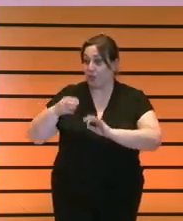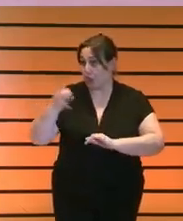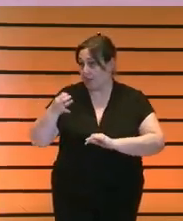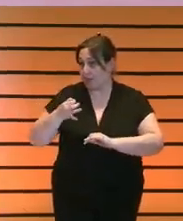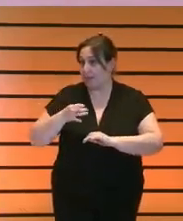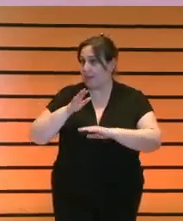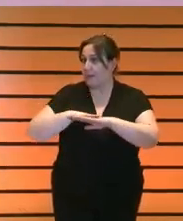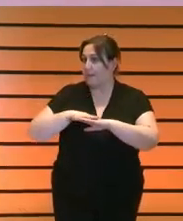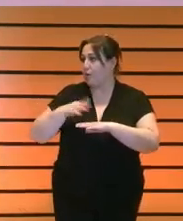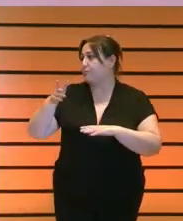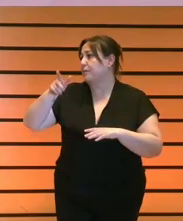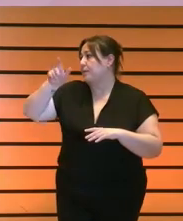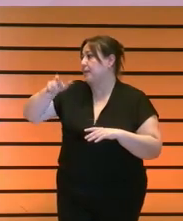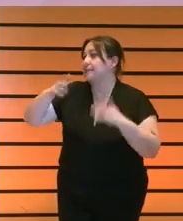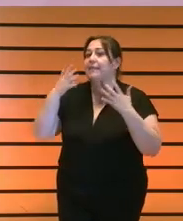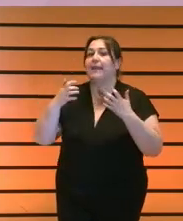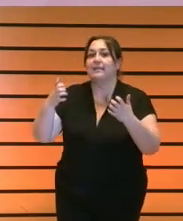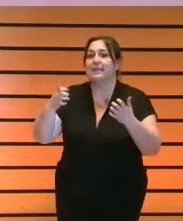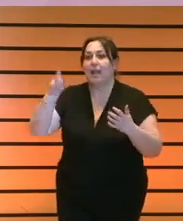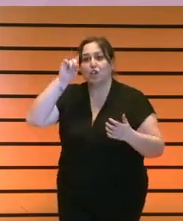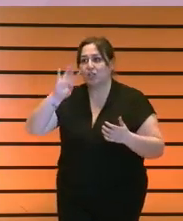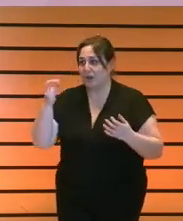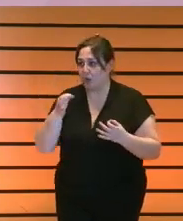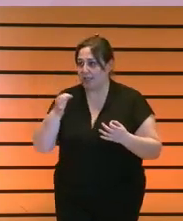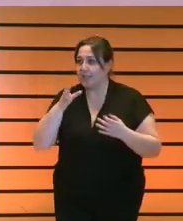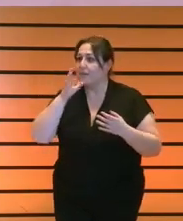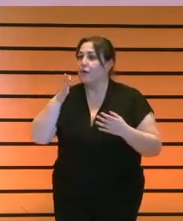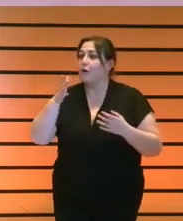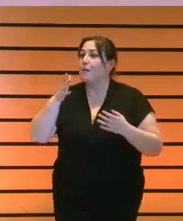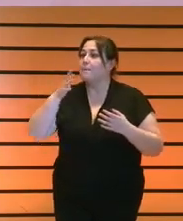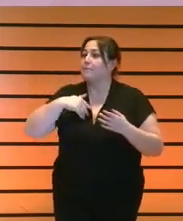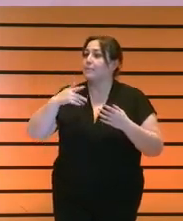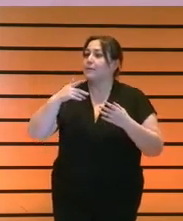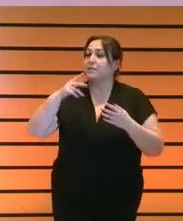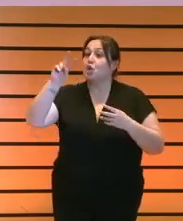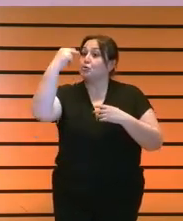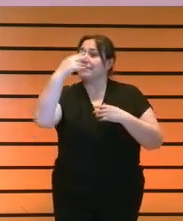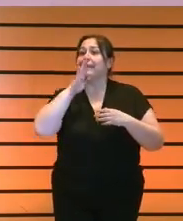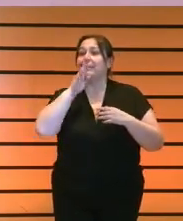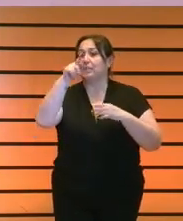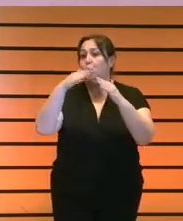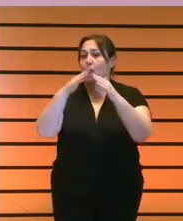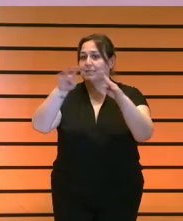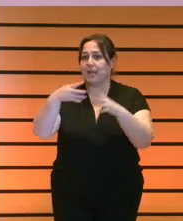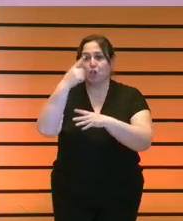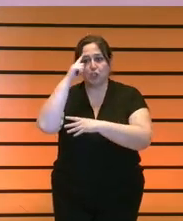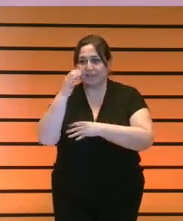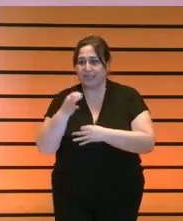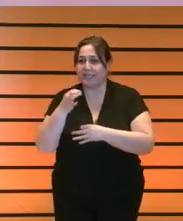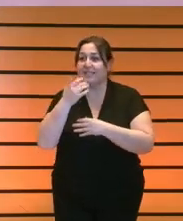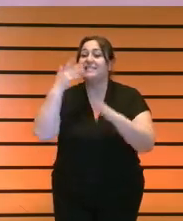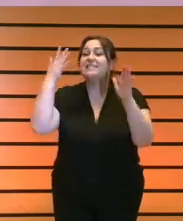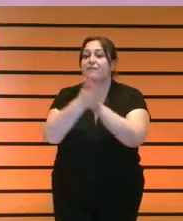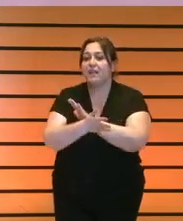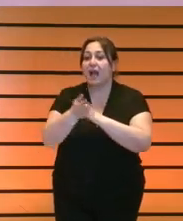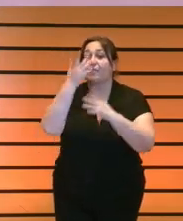la gente de la sala ya sabe lo que es, pero para quien nos esté viendo desde casa y no sepa muy bien, esa reserva de mercado es que las administraciones públicas tienen la